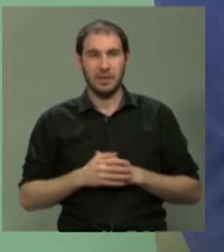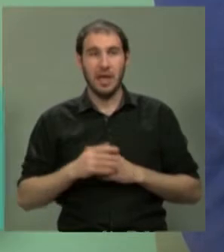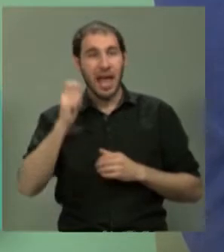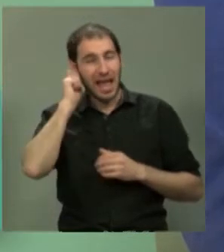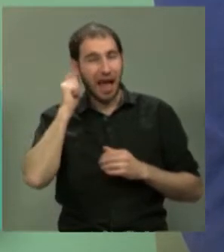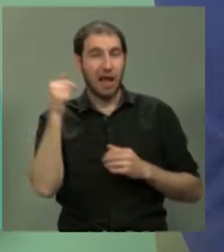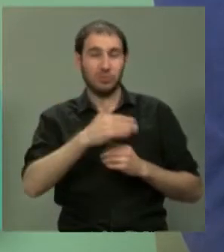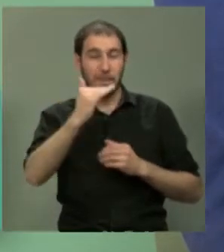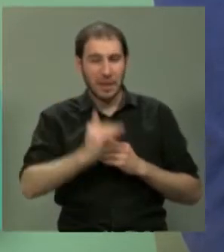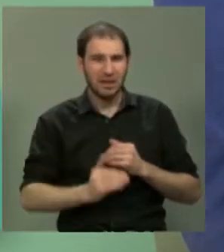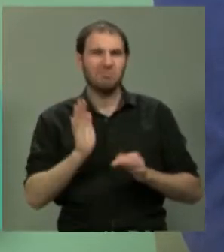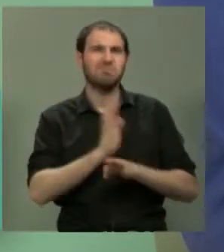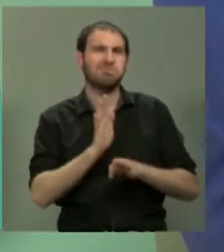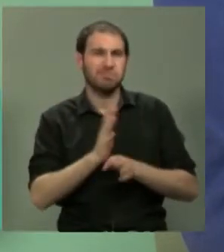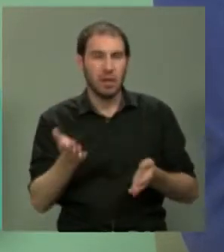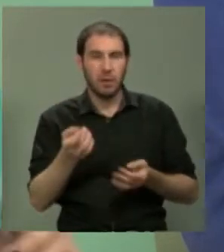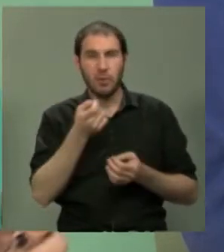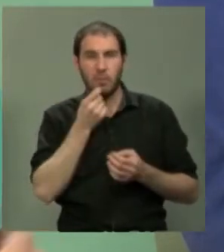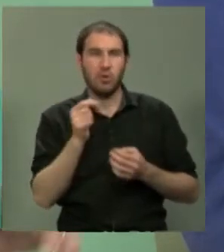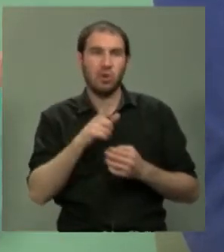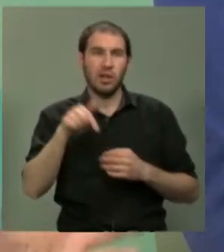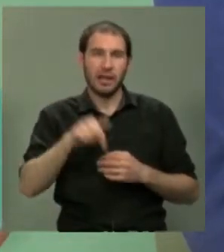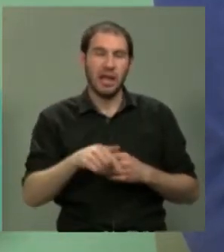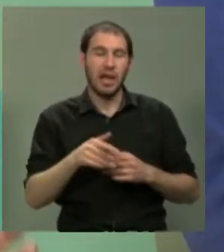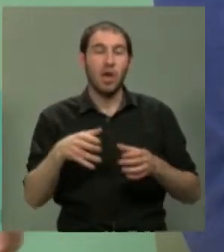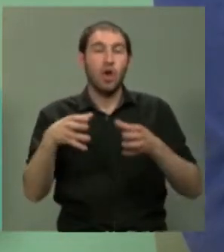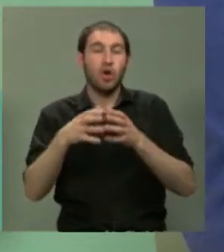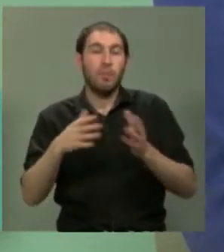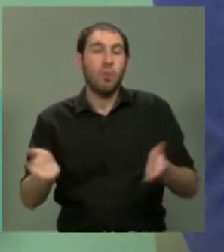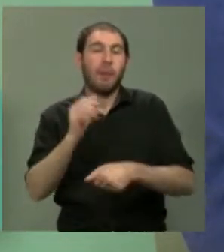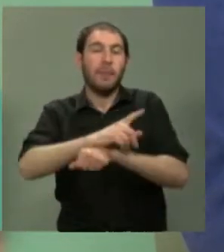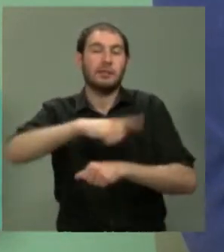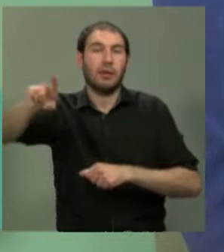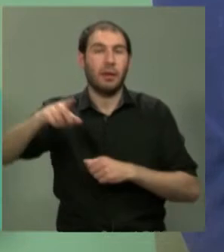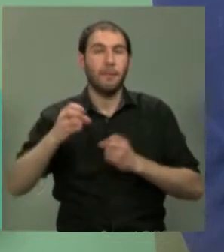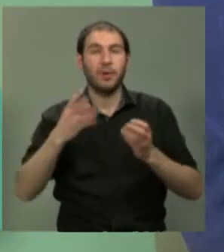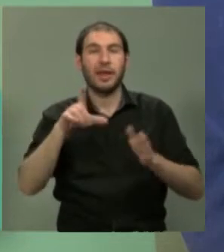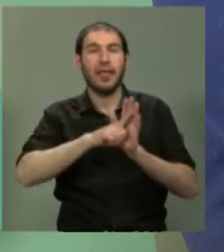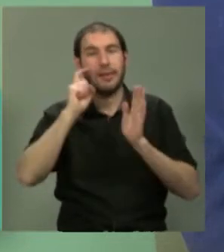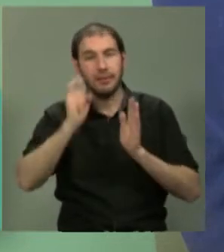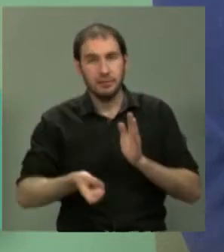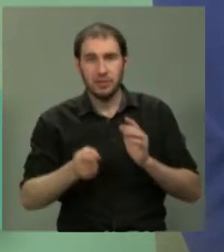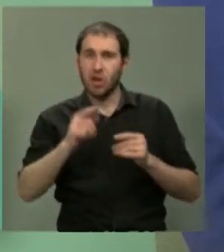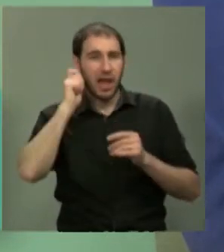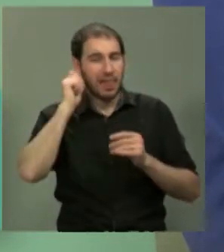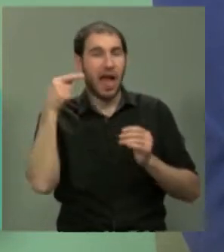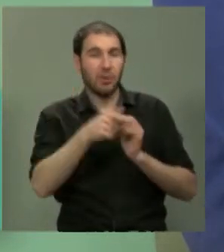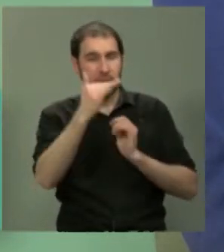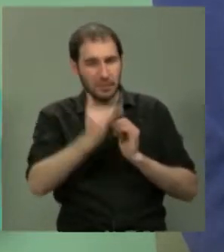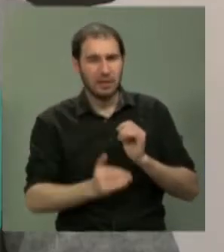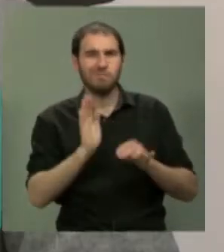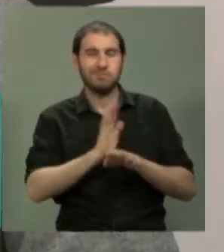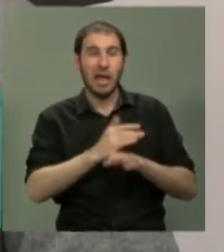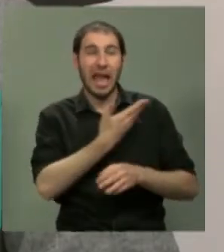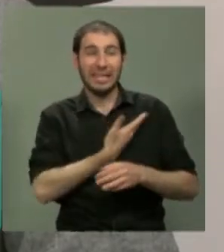de imputabilidad no quiere decir de que estemos llevando a los chicos a un calabozo porque cometió un delito. La baja de imputabilidad es que